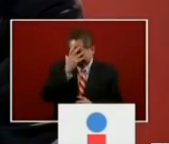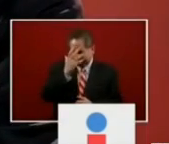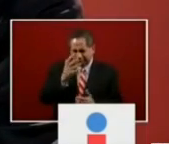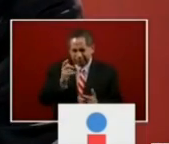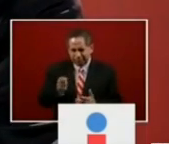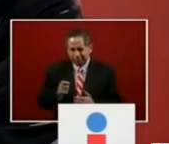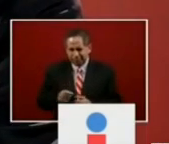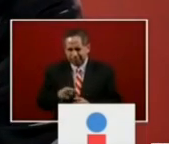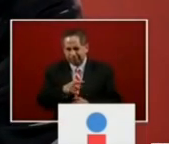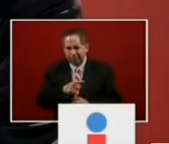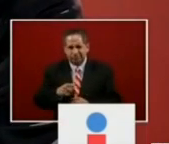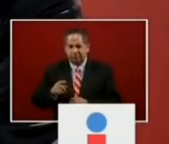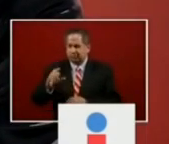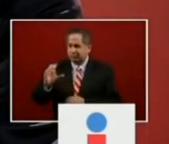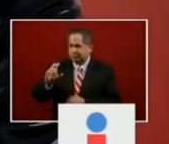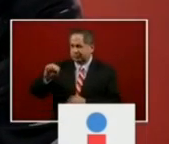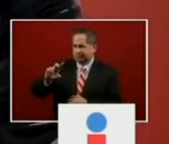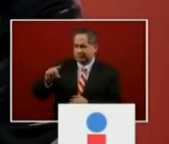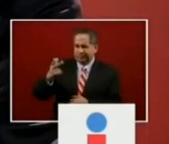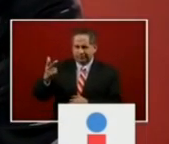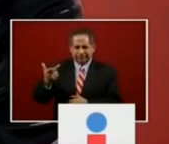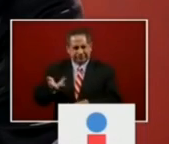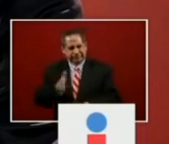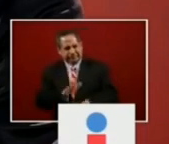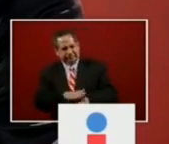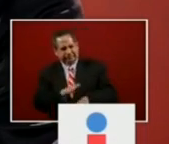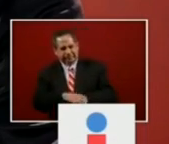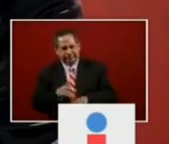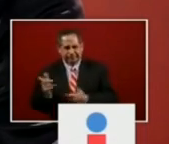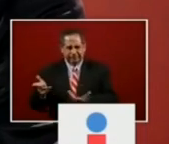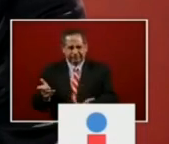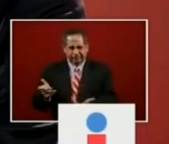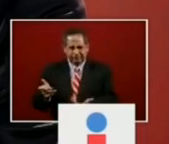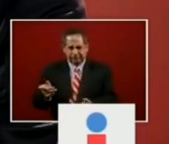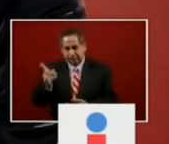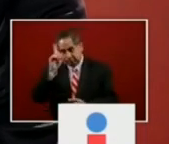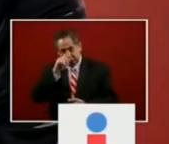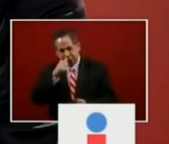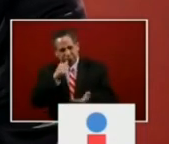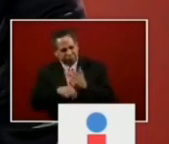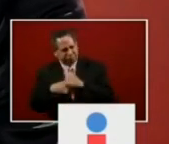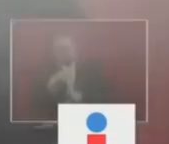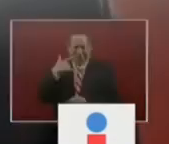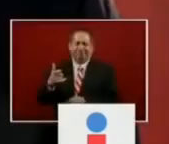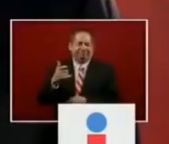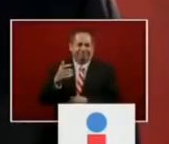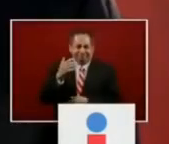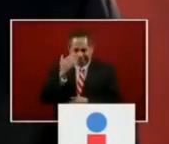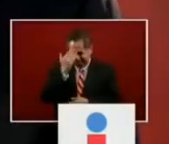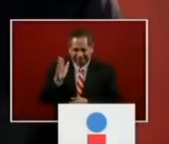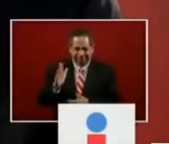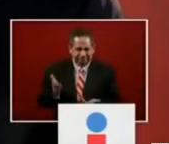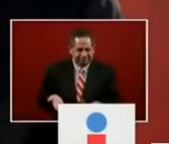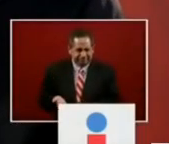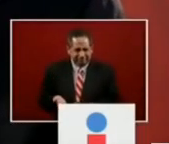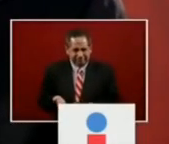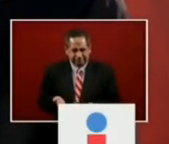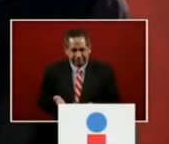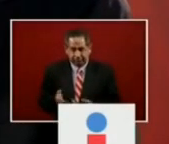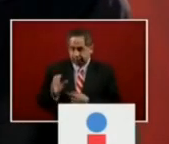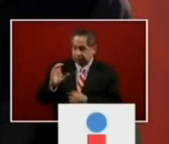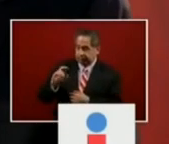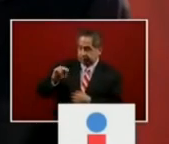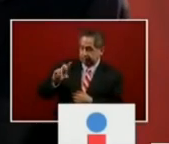que la comisión de derechos humanos al emitir esa recomendación las comisión de